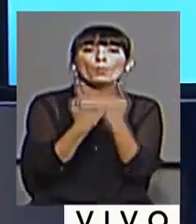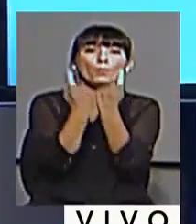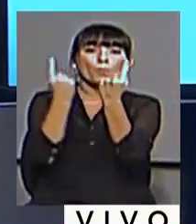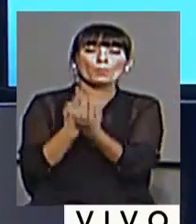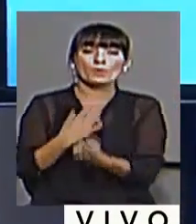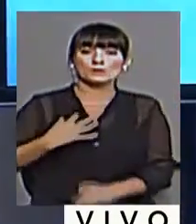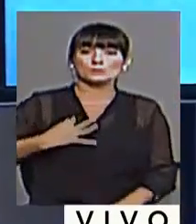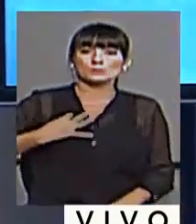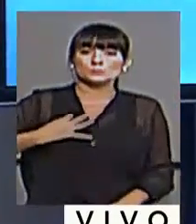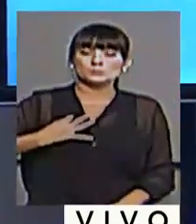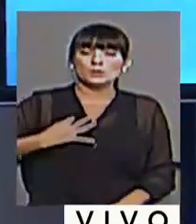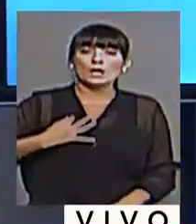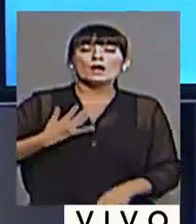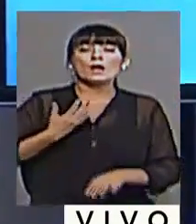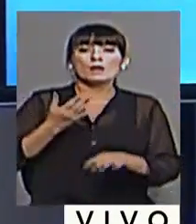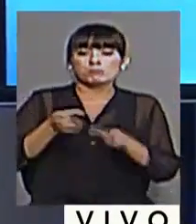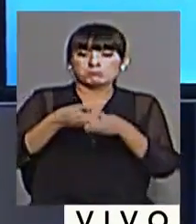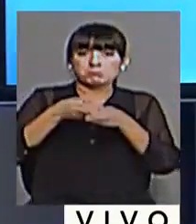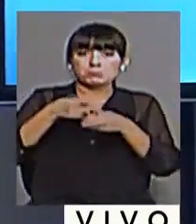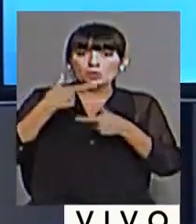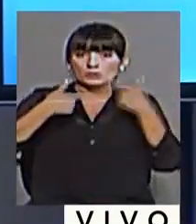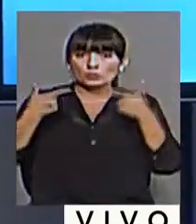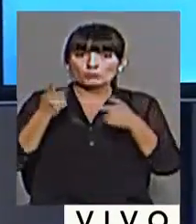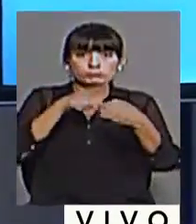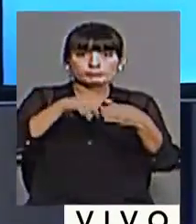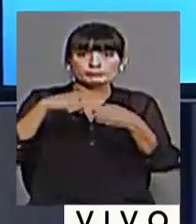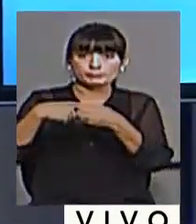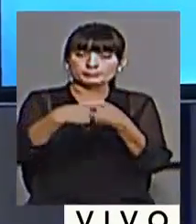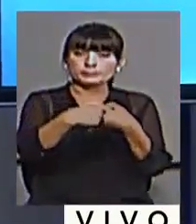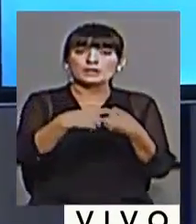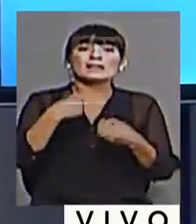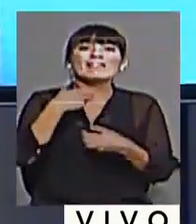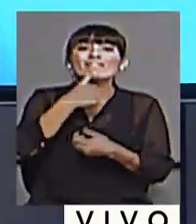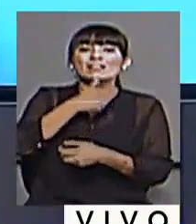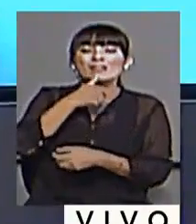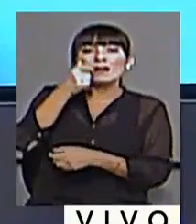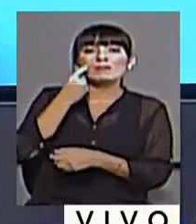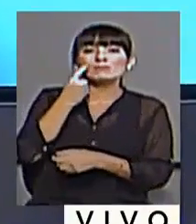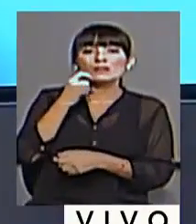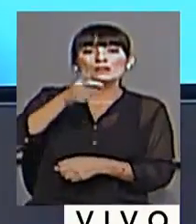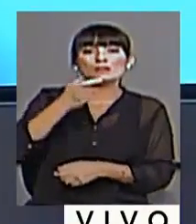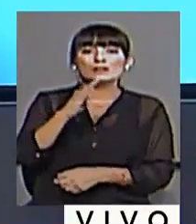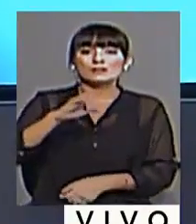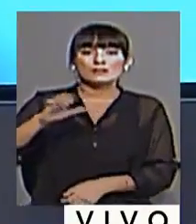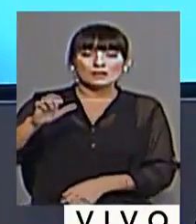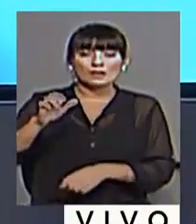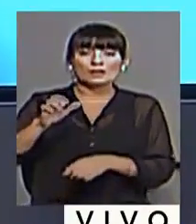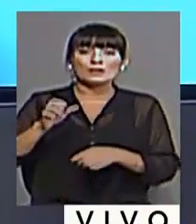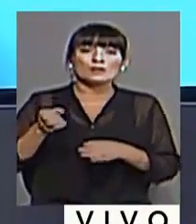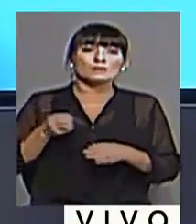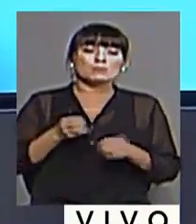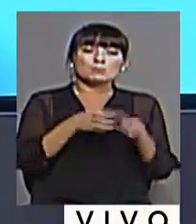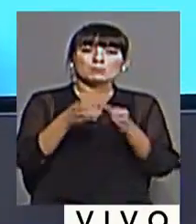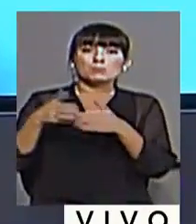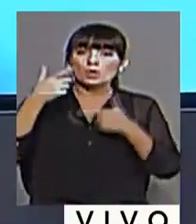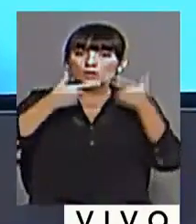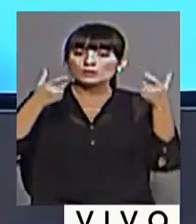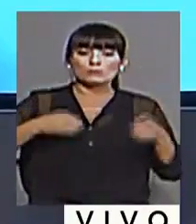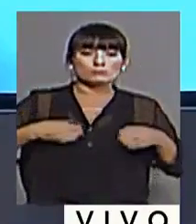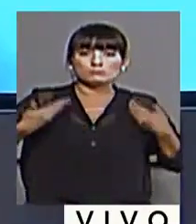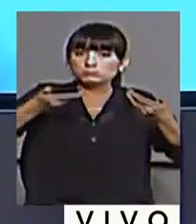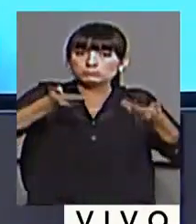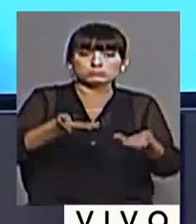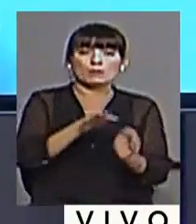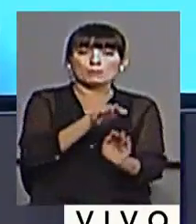los partidos se van a sumar. Lo que le ha faltado al candidato Guille es el soporte y despliegue de los partidos políticos. Pero hay que el día 13 de mayo eso